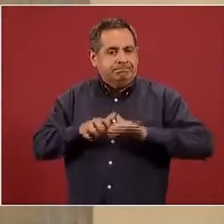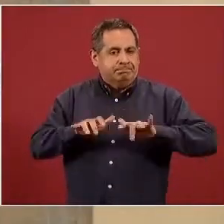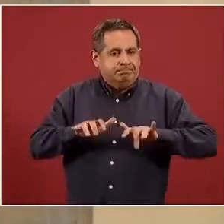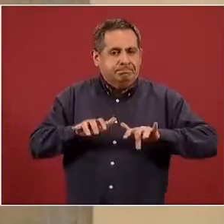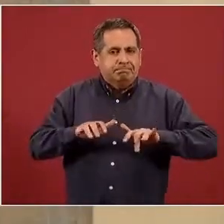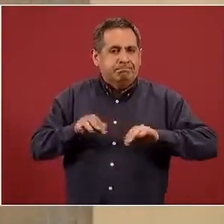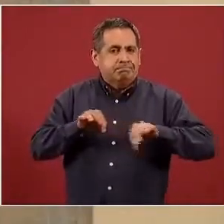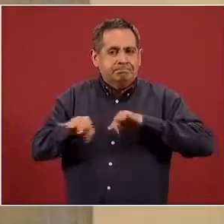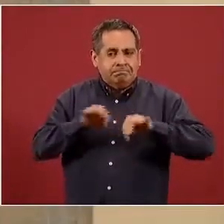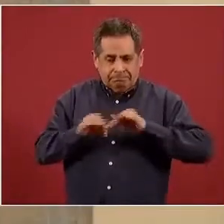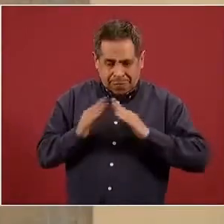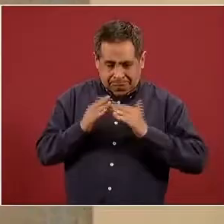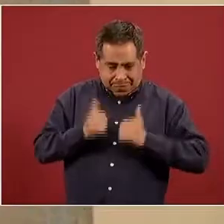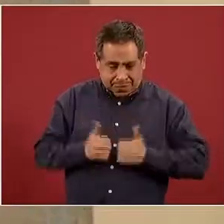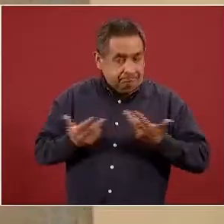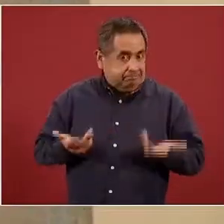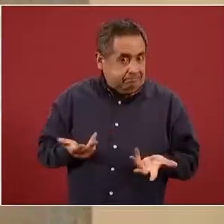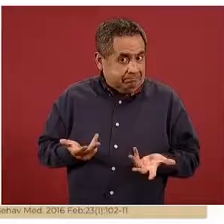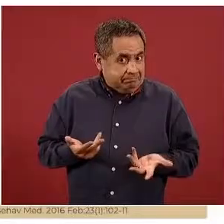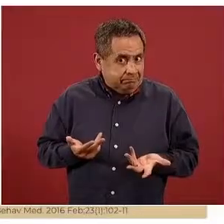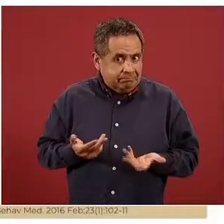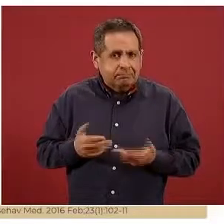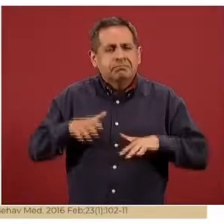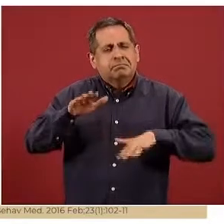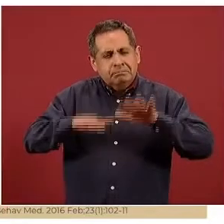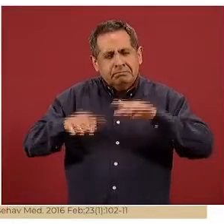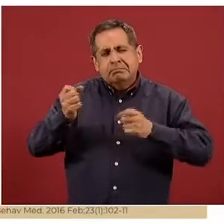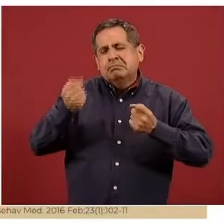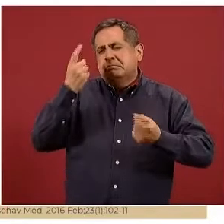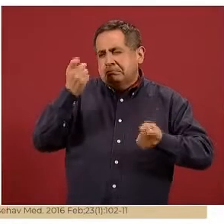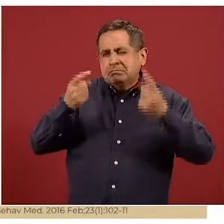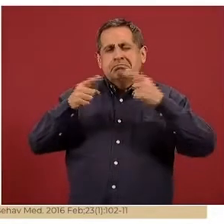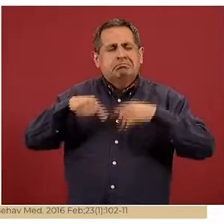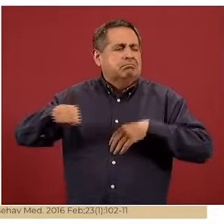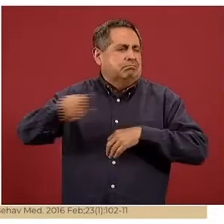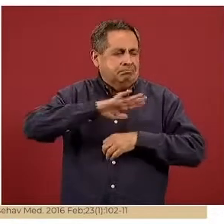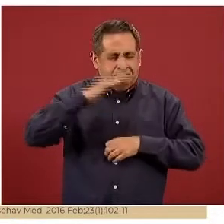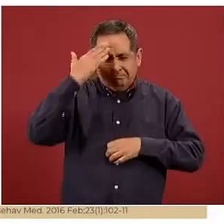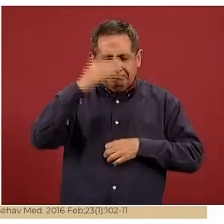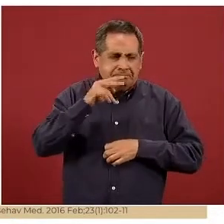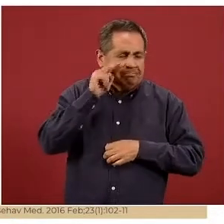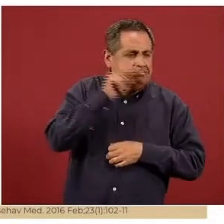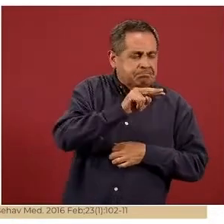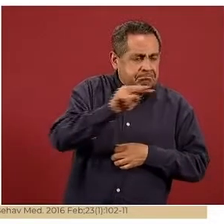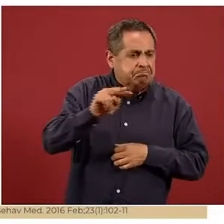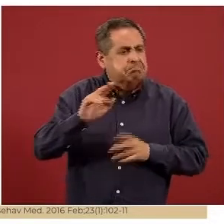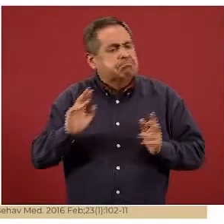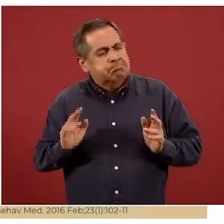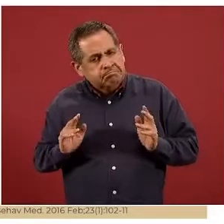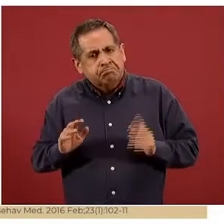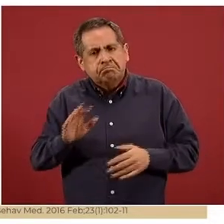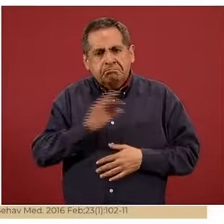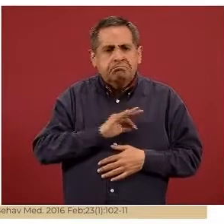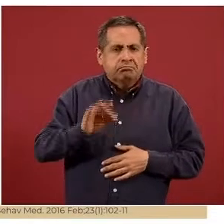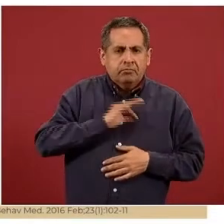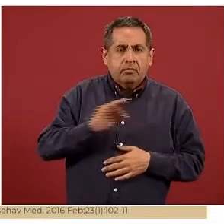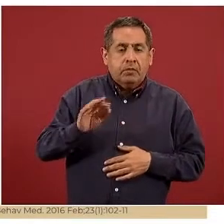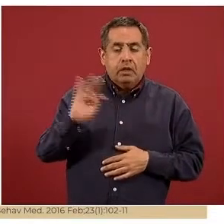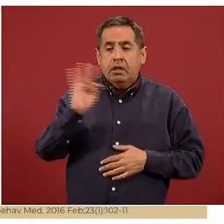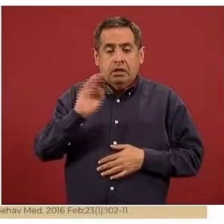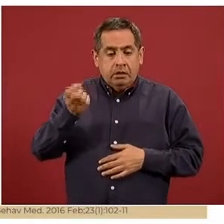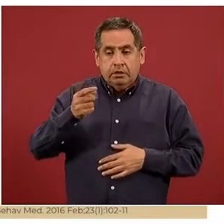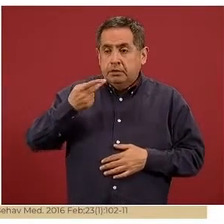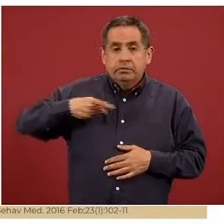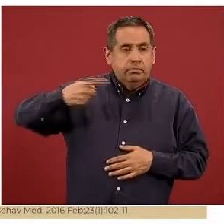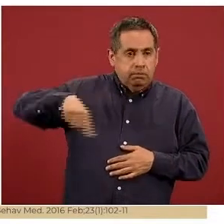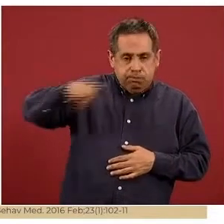a distancia? Pues en realidad ya se habían hecho ciertos estudios, cierta observación de qué es lo que sucedía en la salud mental